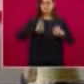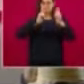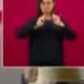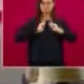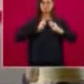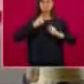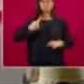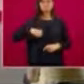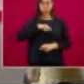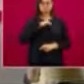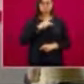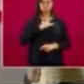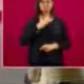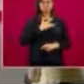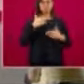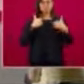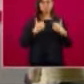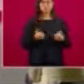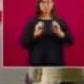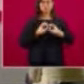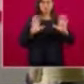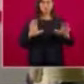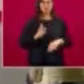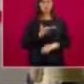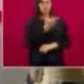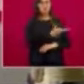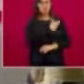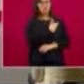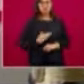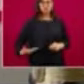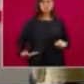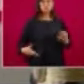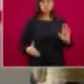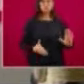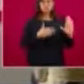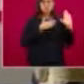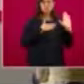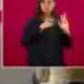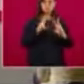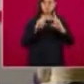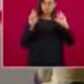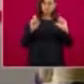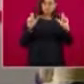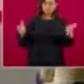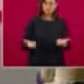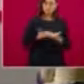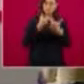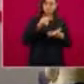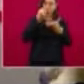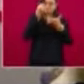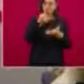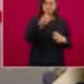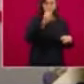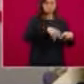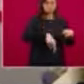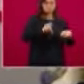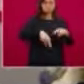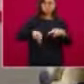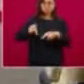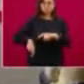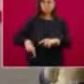deslindar de esa responsabilidad quienes, siendo funcionarios públicos o senadores y